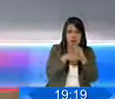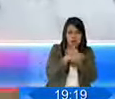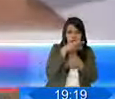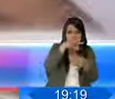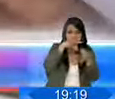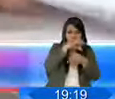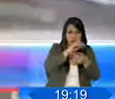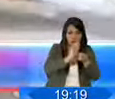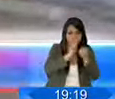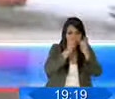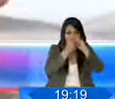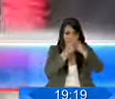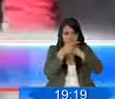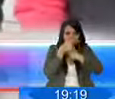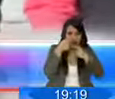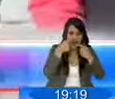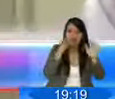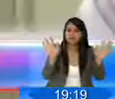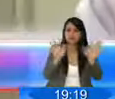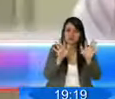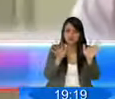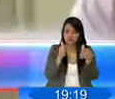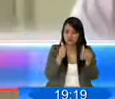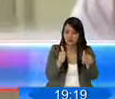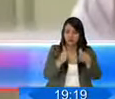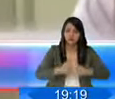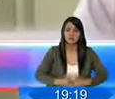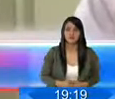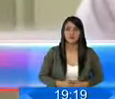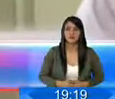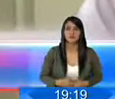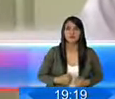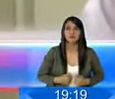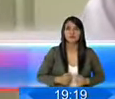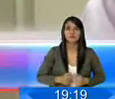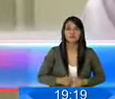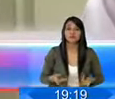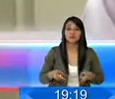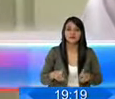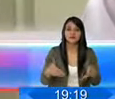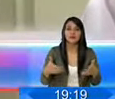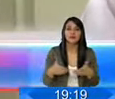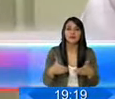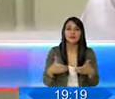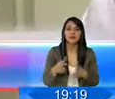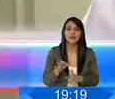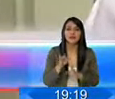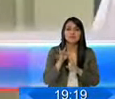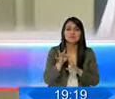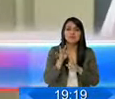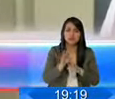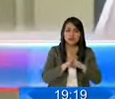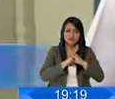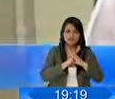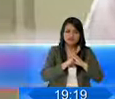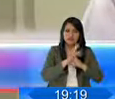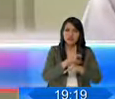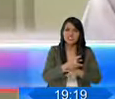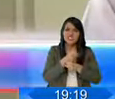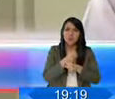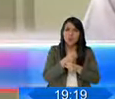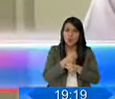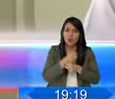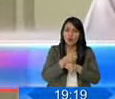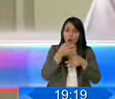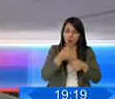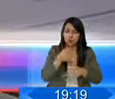intentos de ingresar al sistema para vulnerarlo. Para eso también hemos adquirido equipos que nos ayudan a solventar todos estos temas para